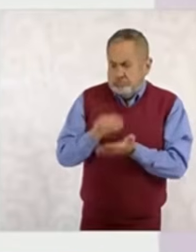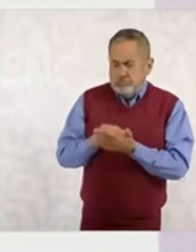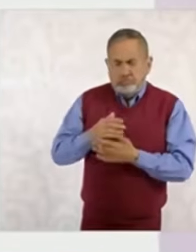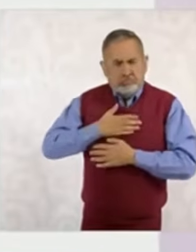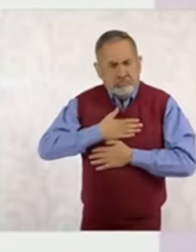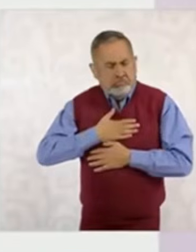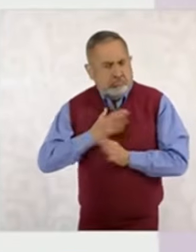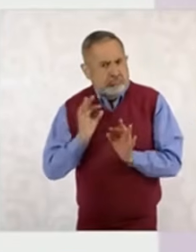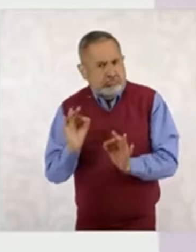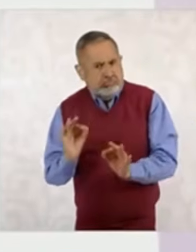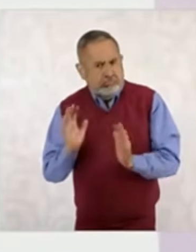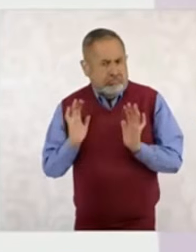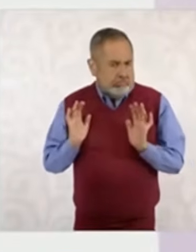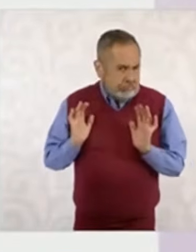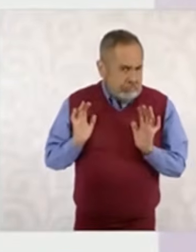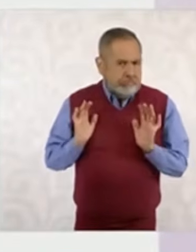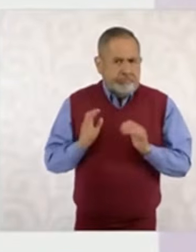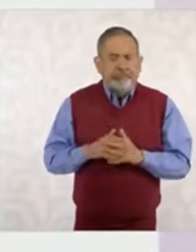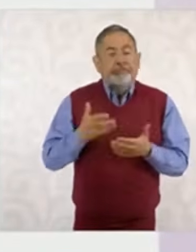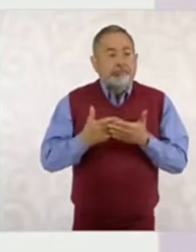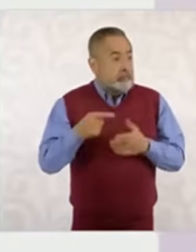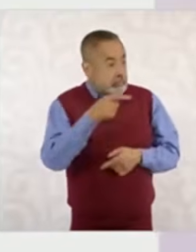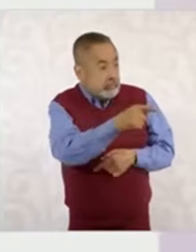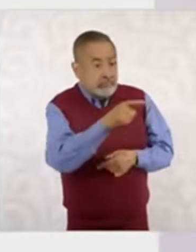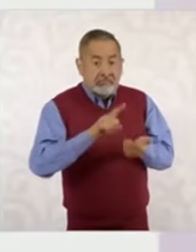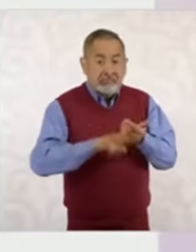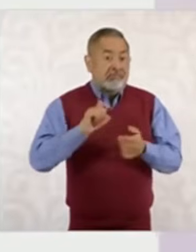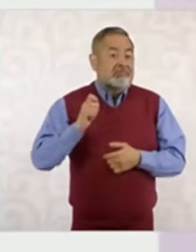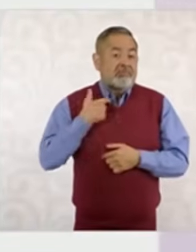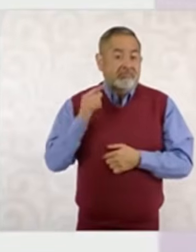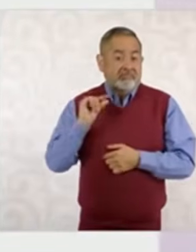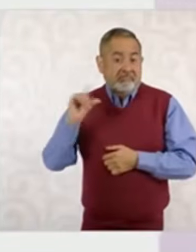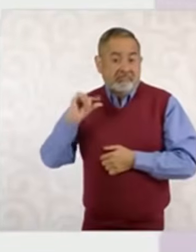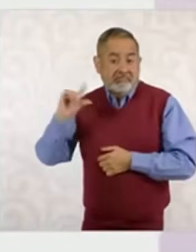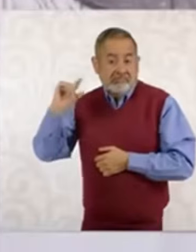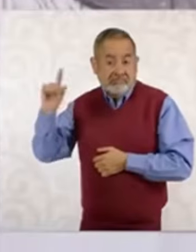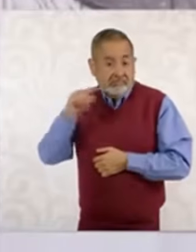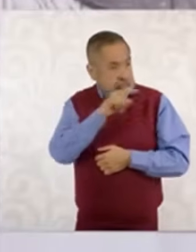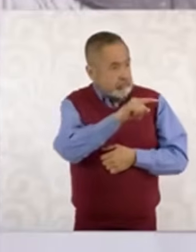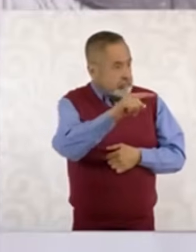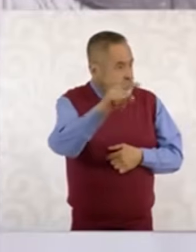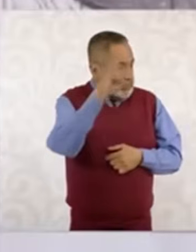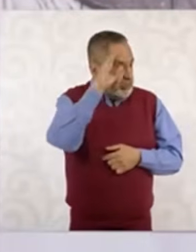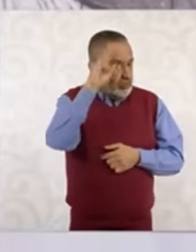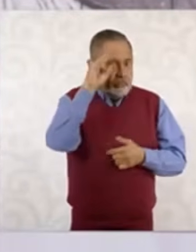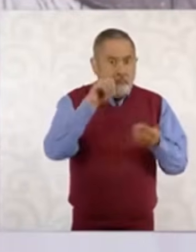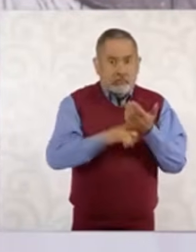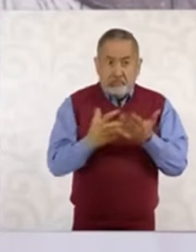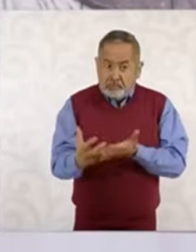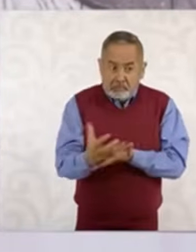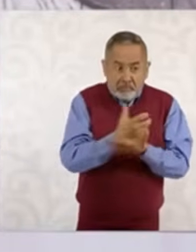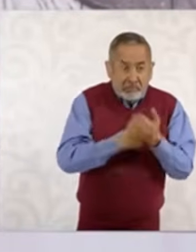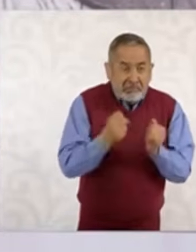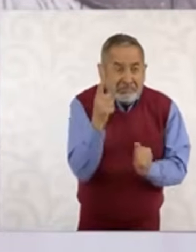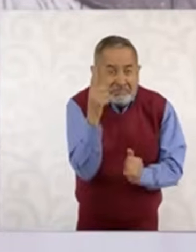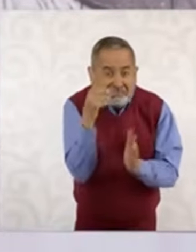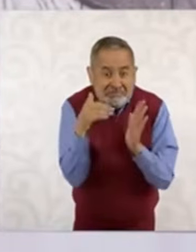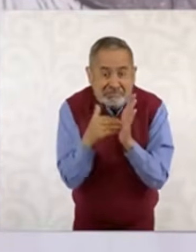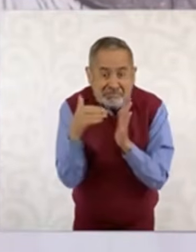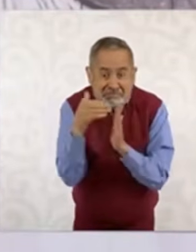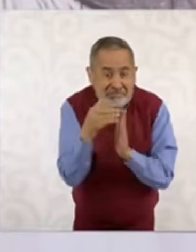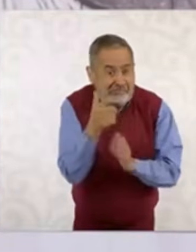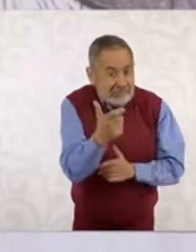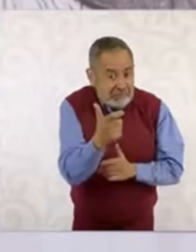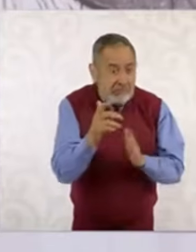Entonces, aquí pues lo que estamos diciendo es que exfuncionarios de altos mandos que hoy reciben 1 millón de pesos o